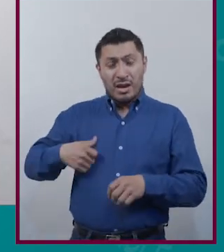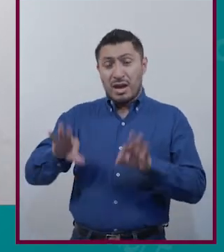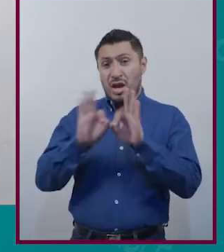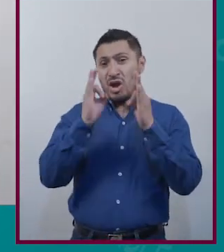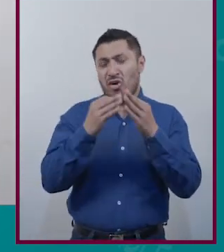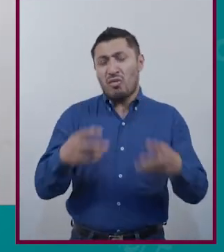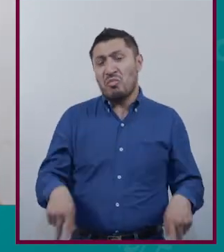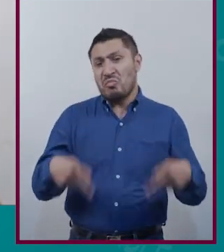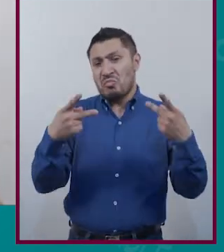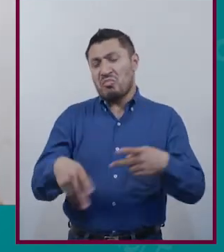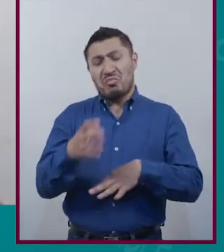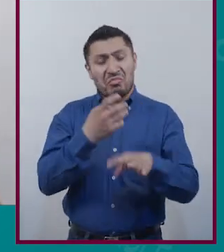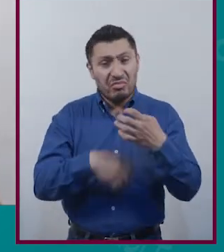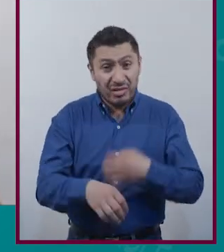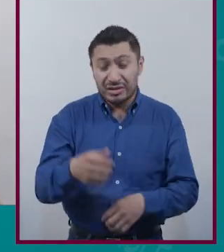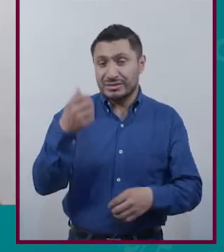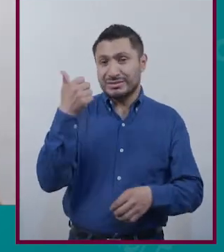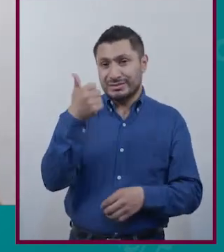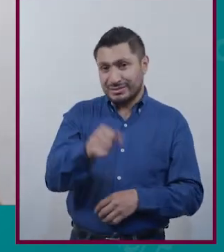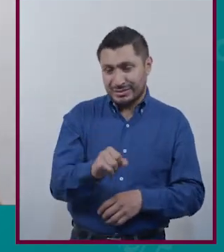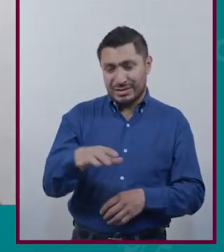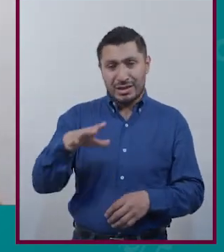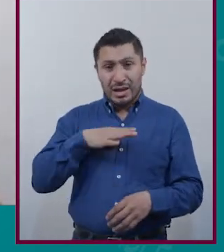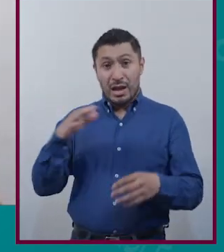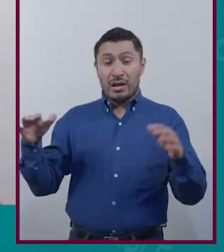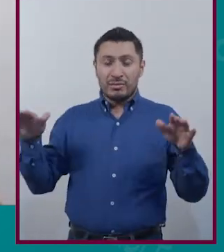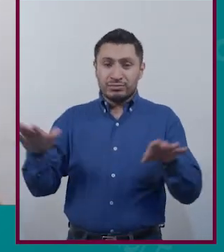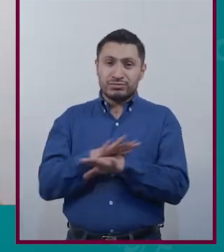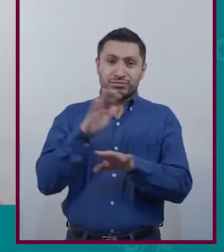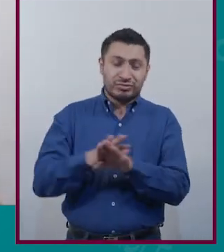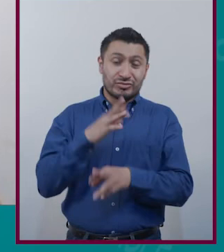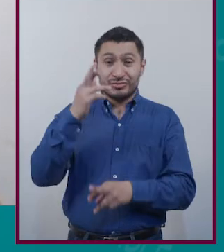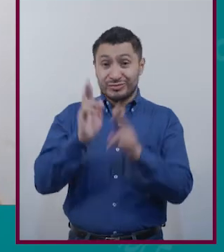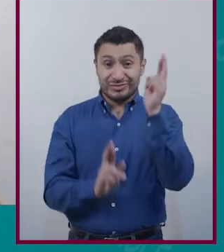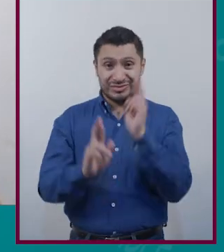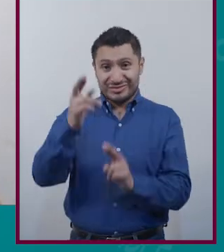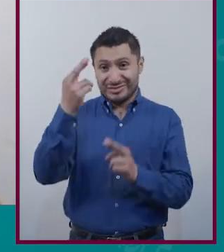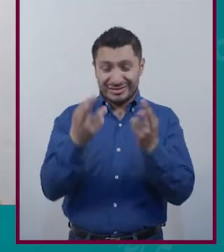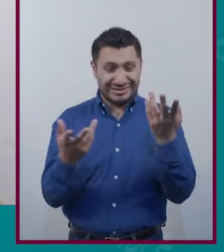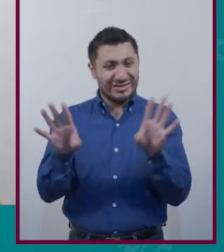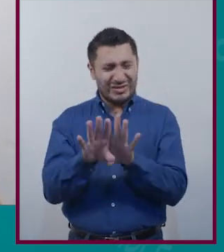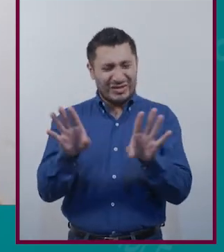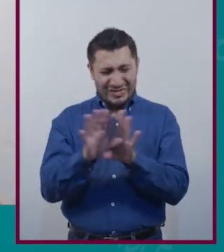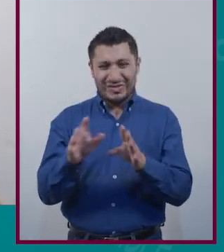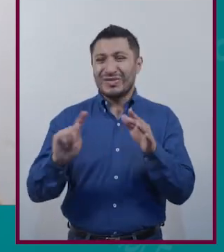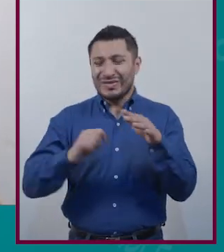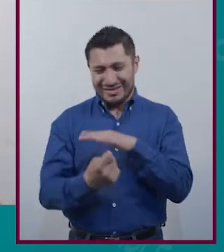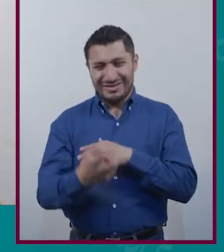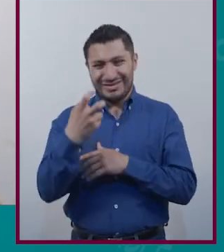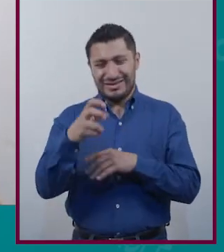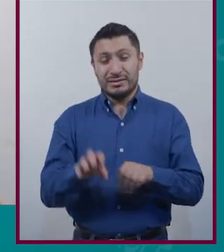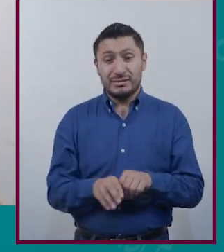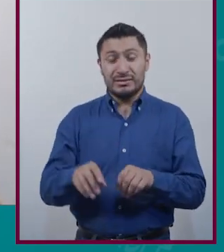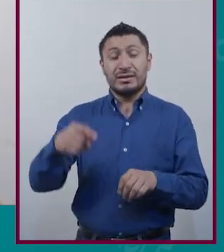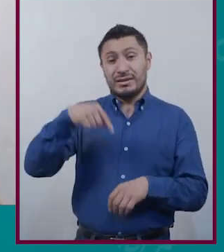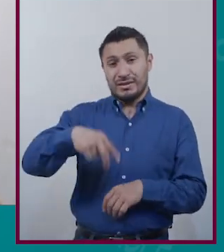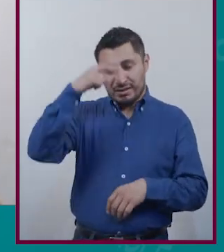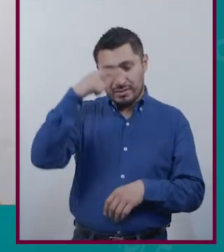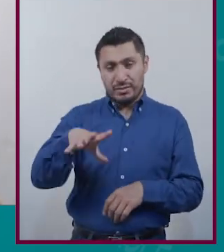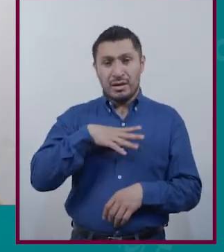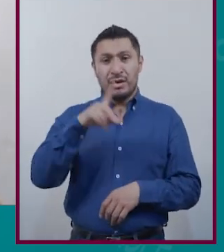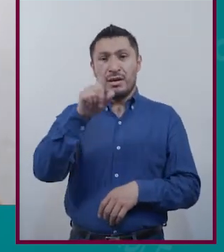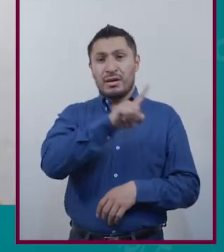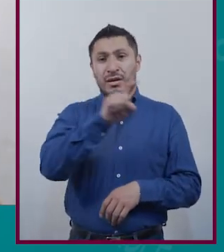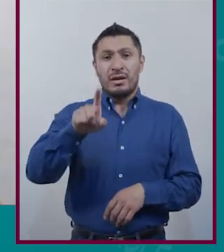comercial y ha sido una revolución. Tanto que hoy en México, por ejemplo, habiendo